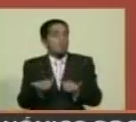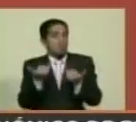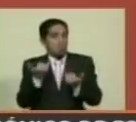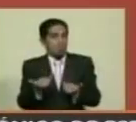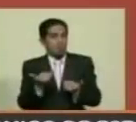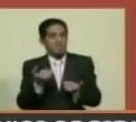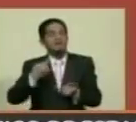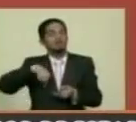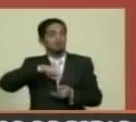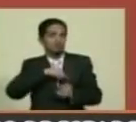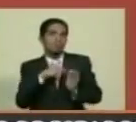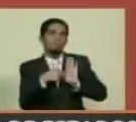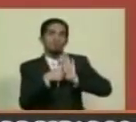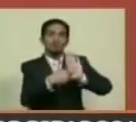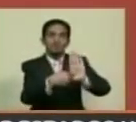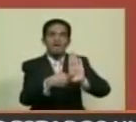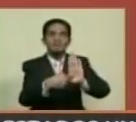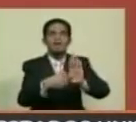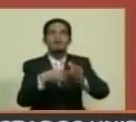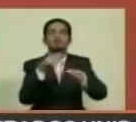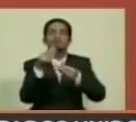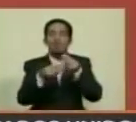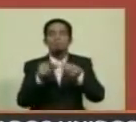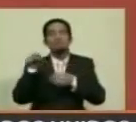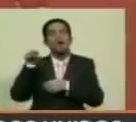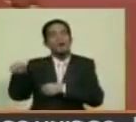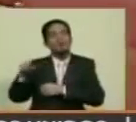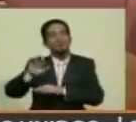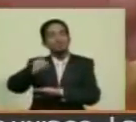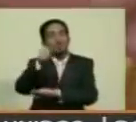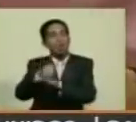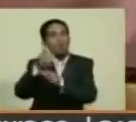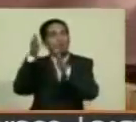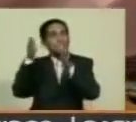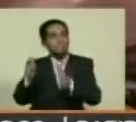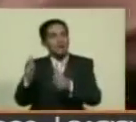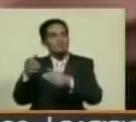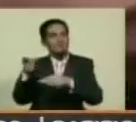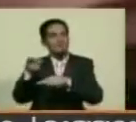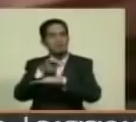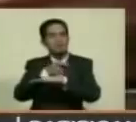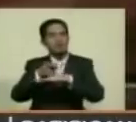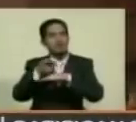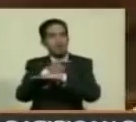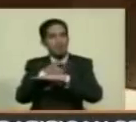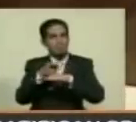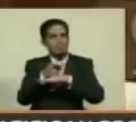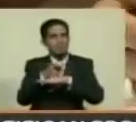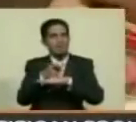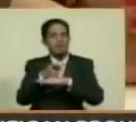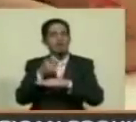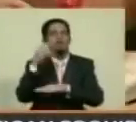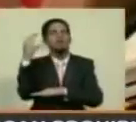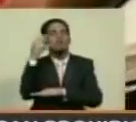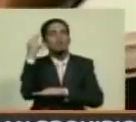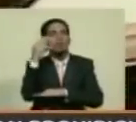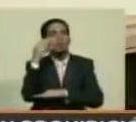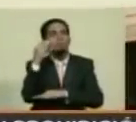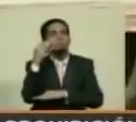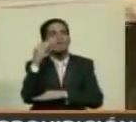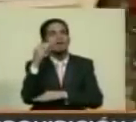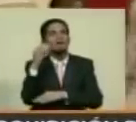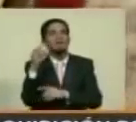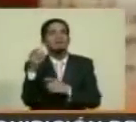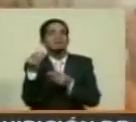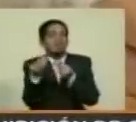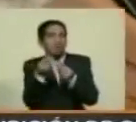evidencias de cómo hay participación de funcionarios del gobierno de Colombia en el magnicidio en grado